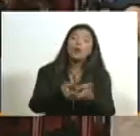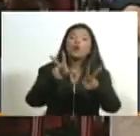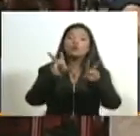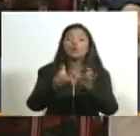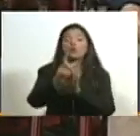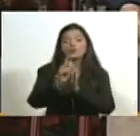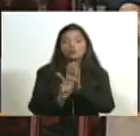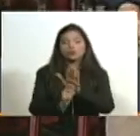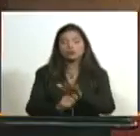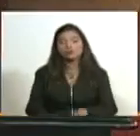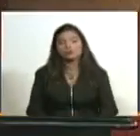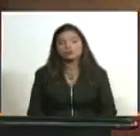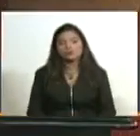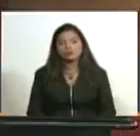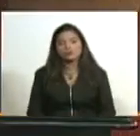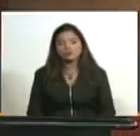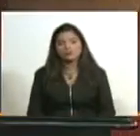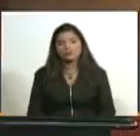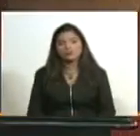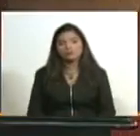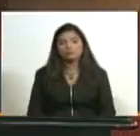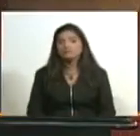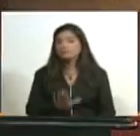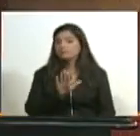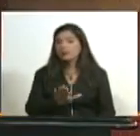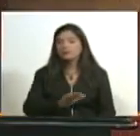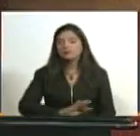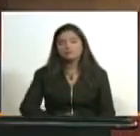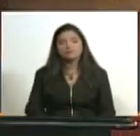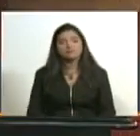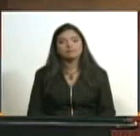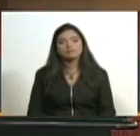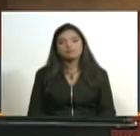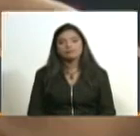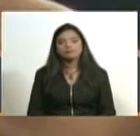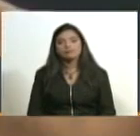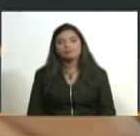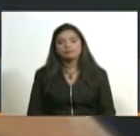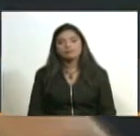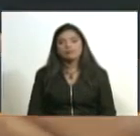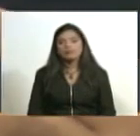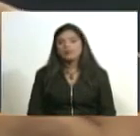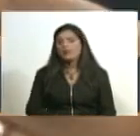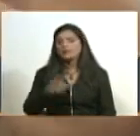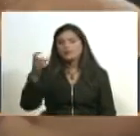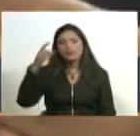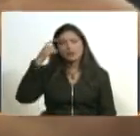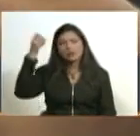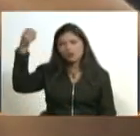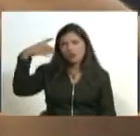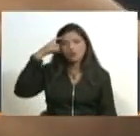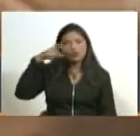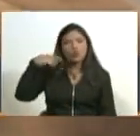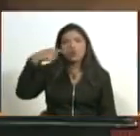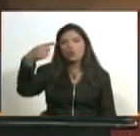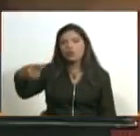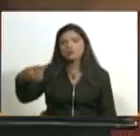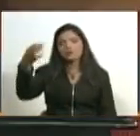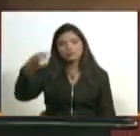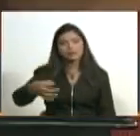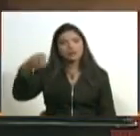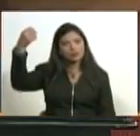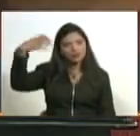constitución. Eso es así. Eso es así como que el sol sale todos los días. Saldrá el sol y